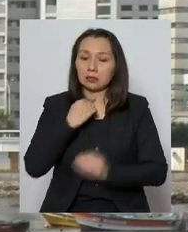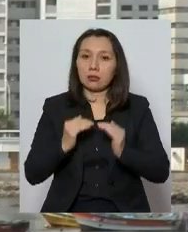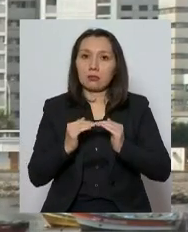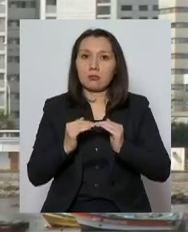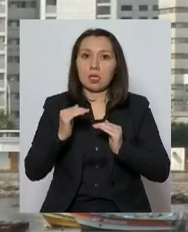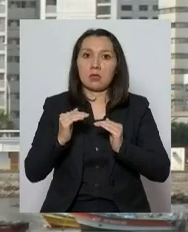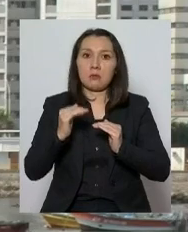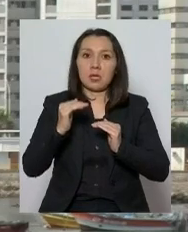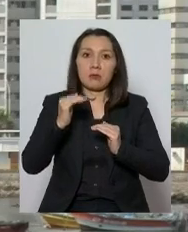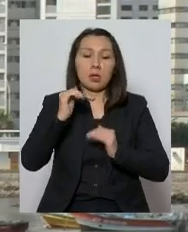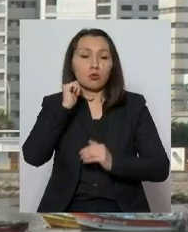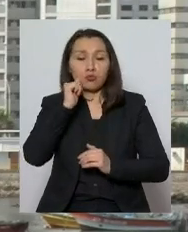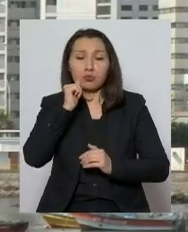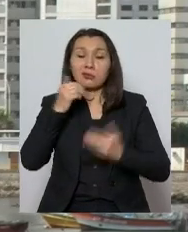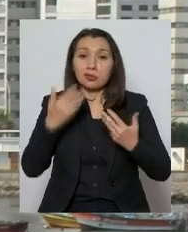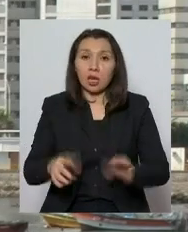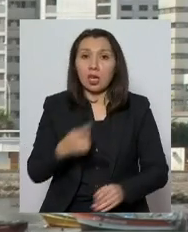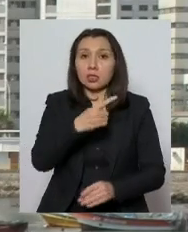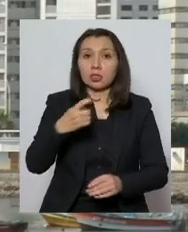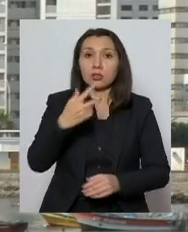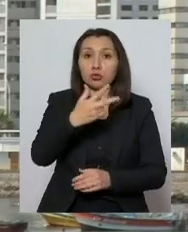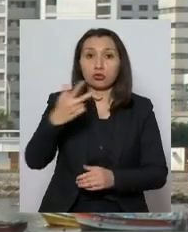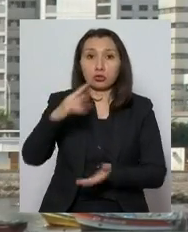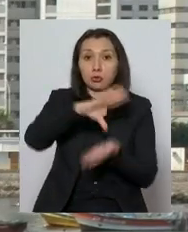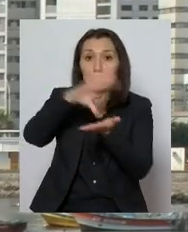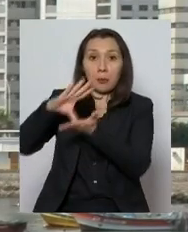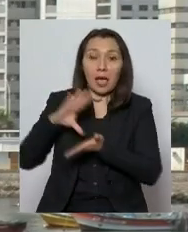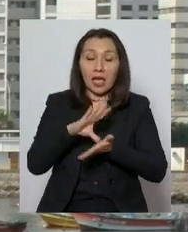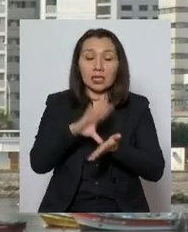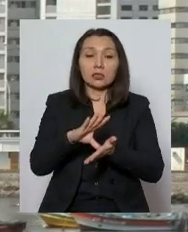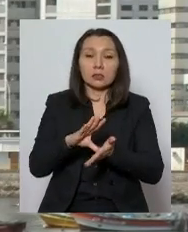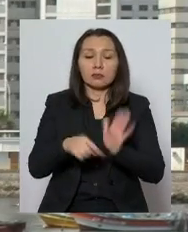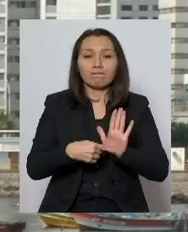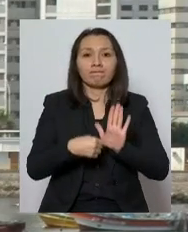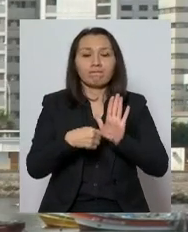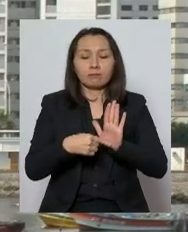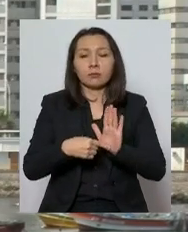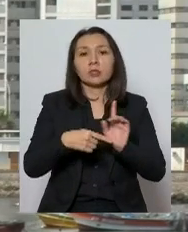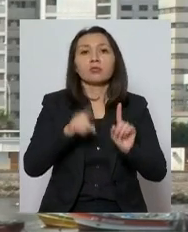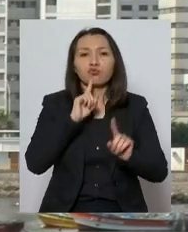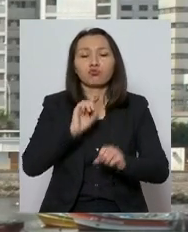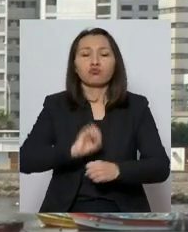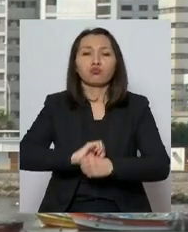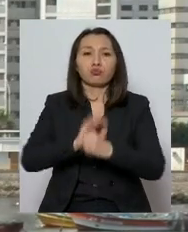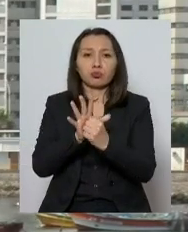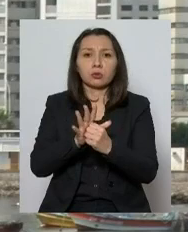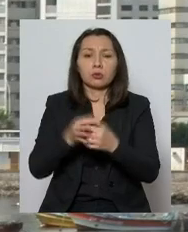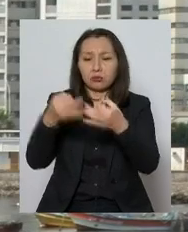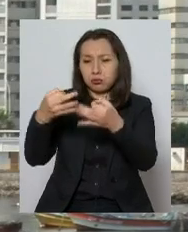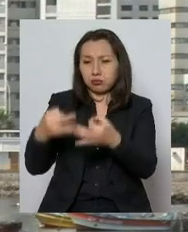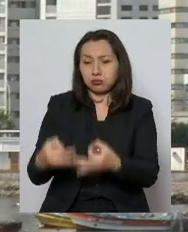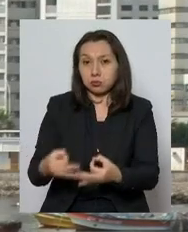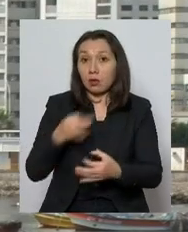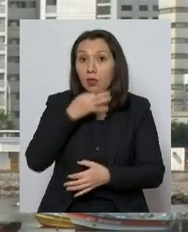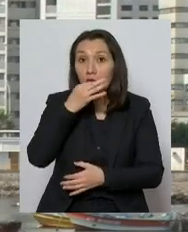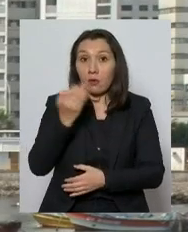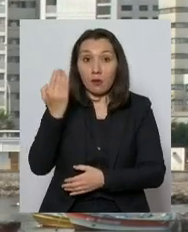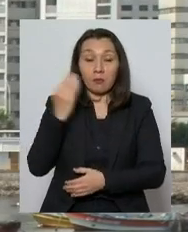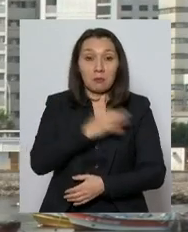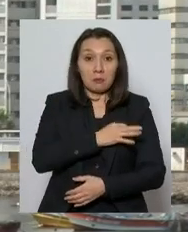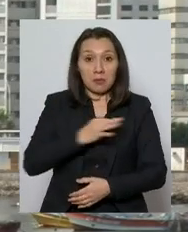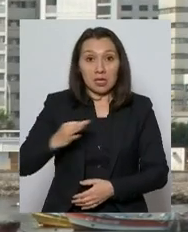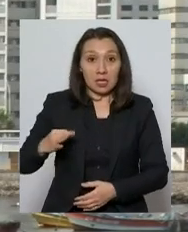subiendo día a día. Ya son 188 los países que han mostrado casos positivos, acumulando, como lo acaba de mencionar el